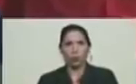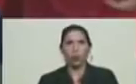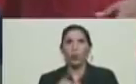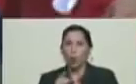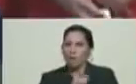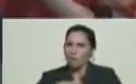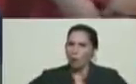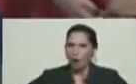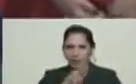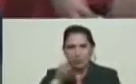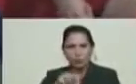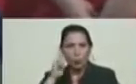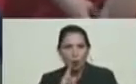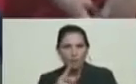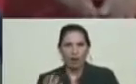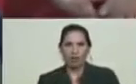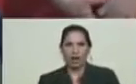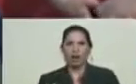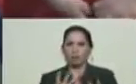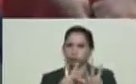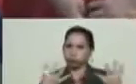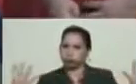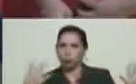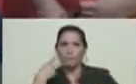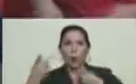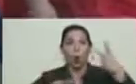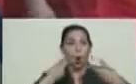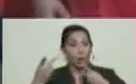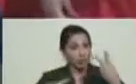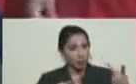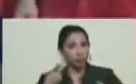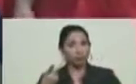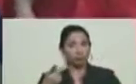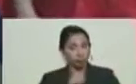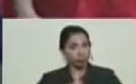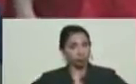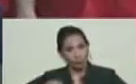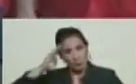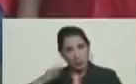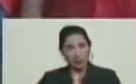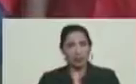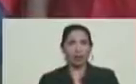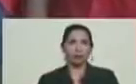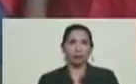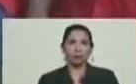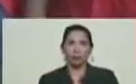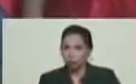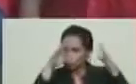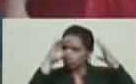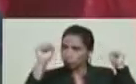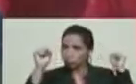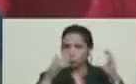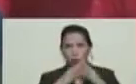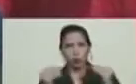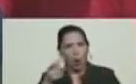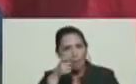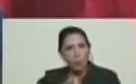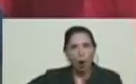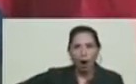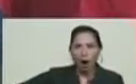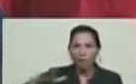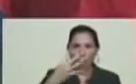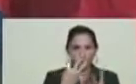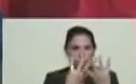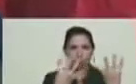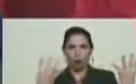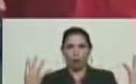Armada, el Estado Mayor, político y militar. Allí estaba el cuerpo diplomático. Allí estaba el pueblo. Y a ellos